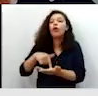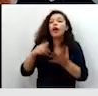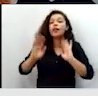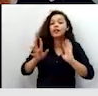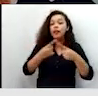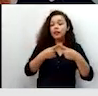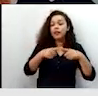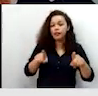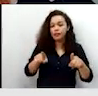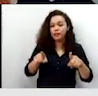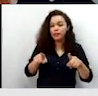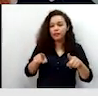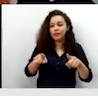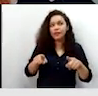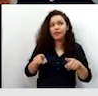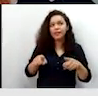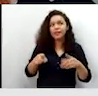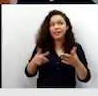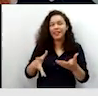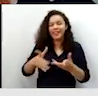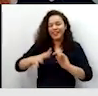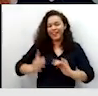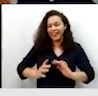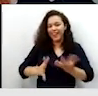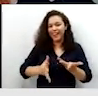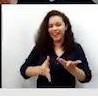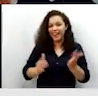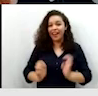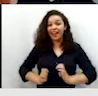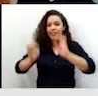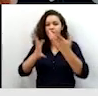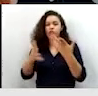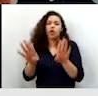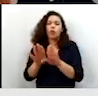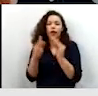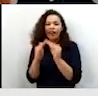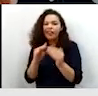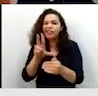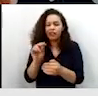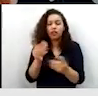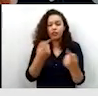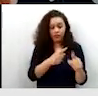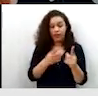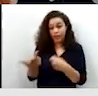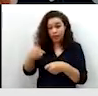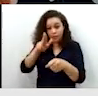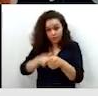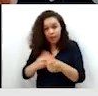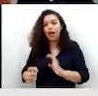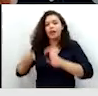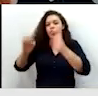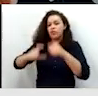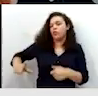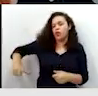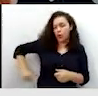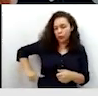a una infraestructura habitual de un domicilio, como es un hospital, un edificio gubernamental,